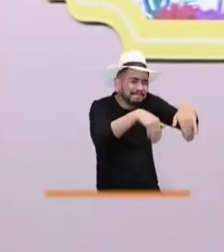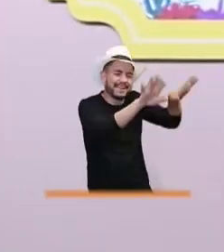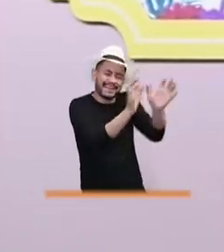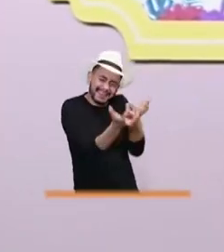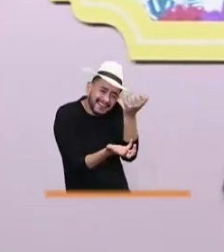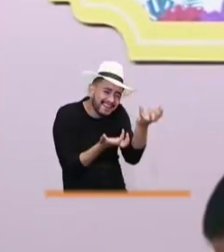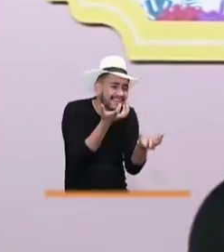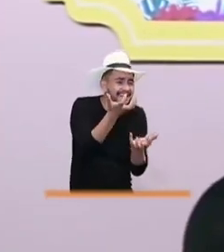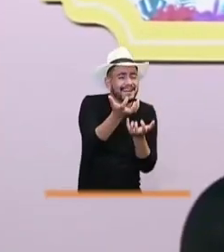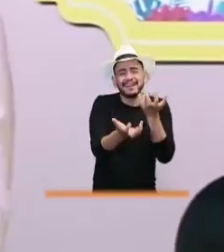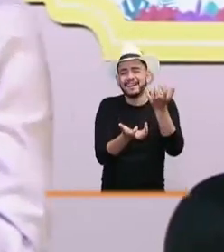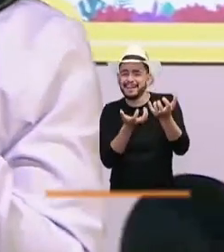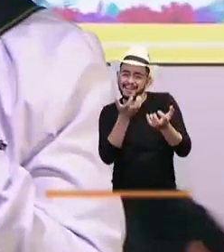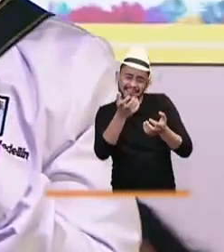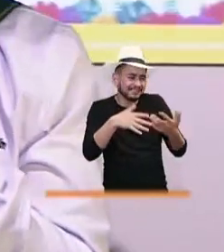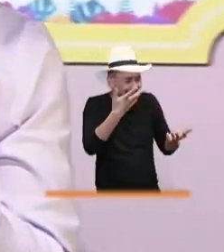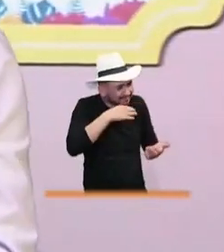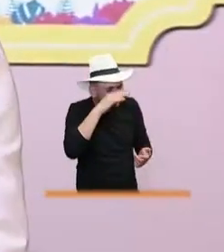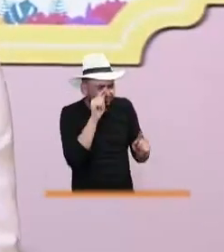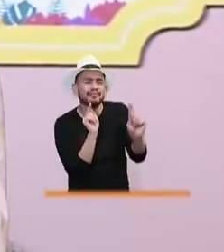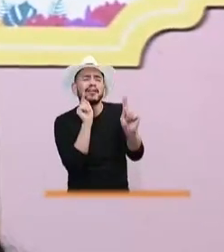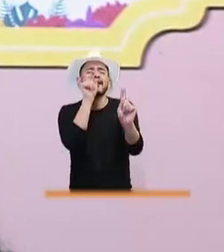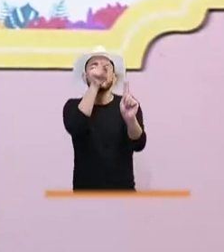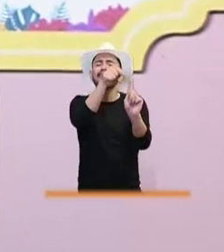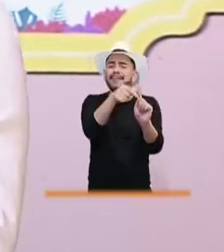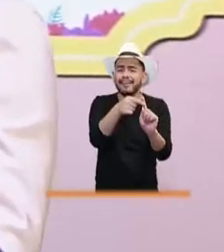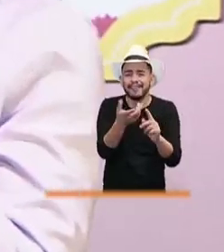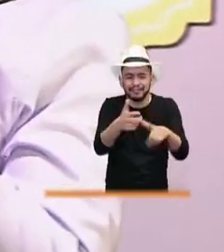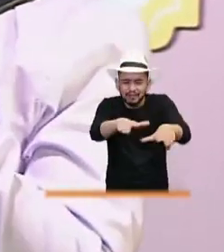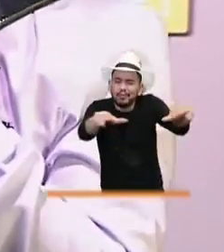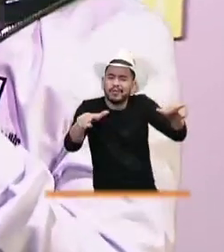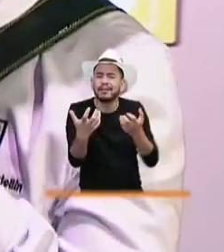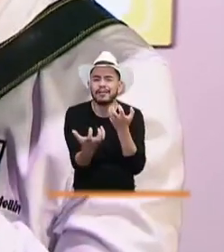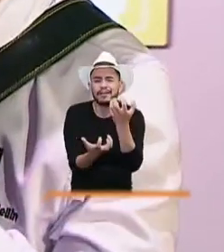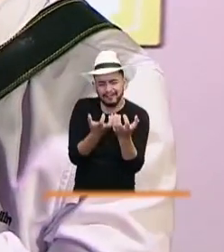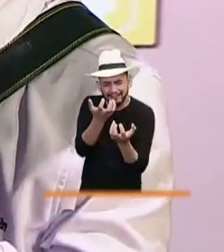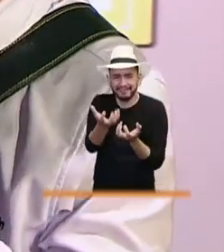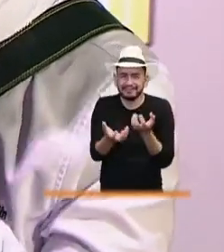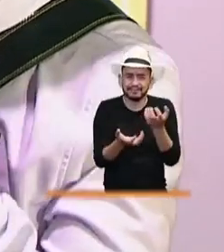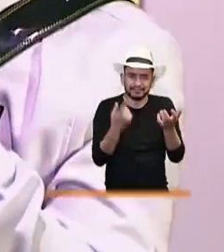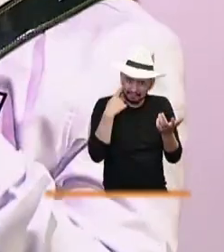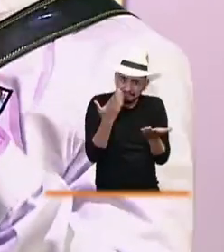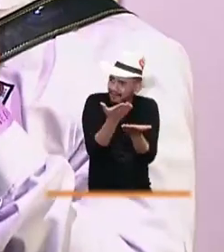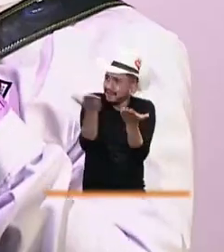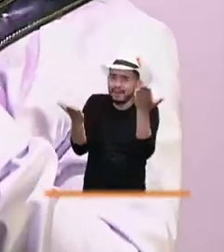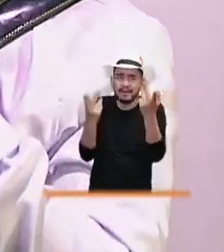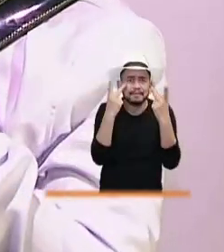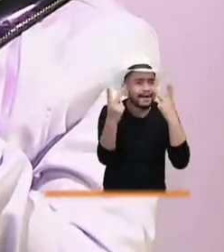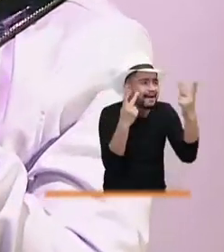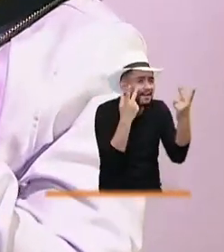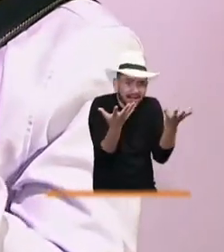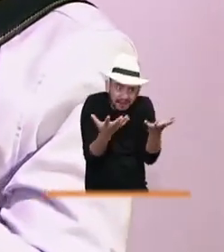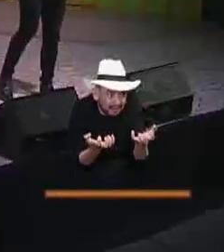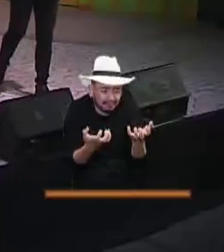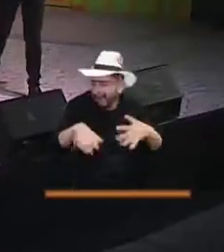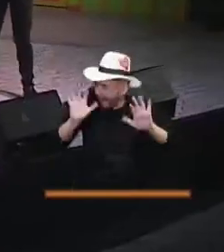que quede en la quinta porra, que para los visitantes hay claro con más